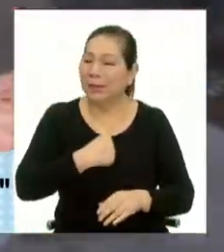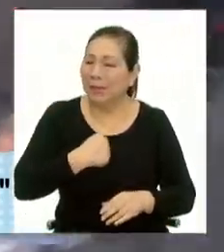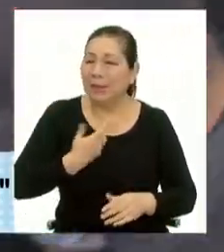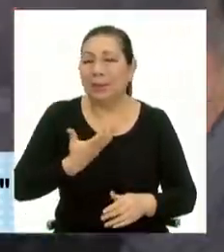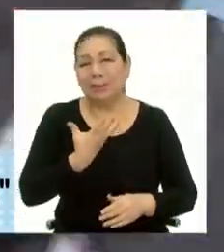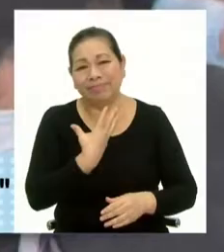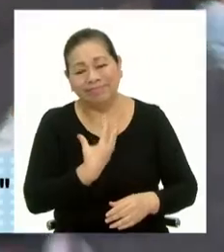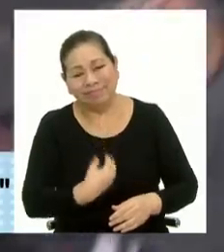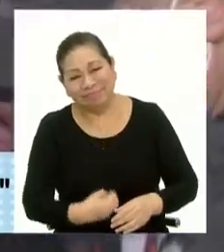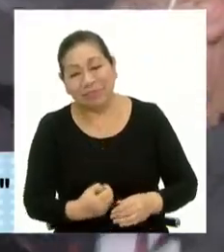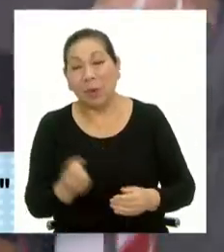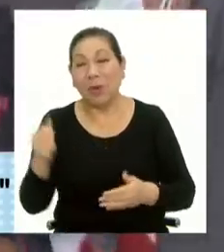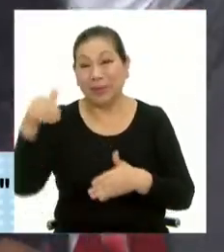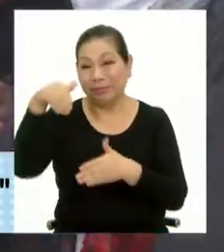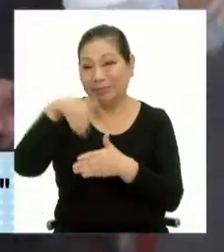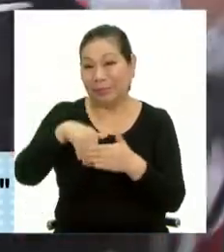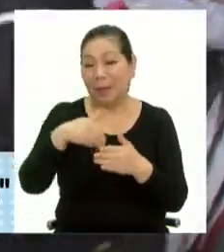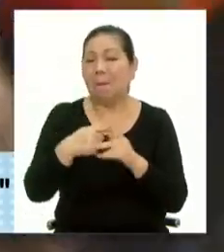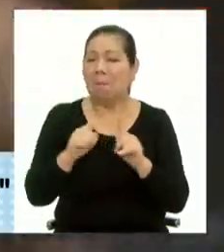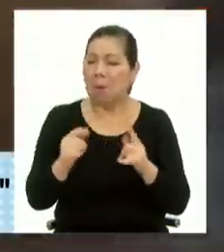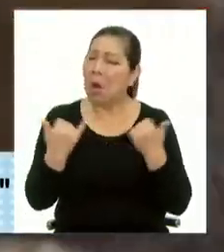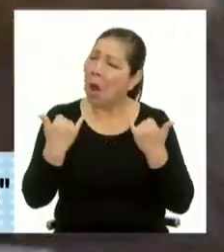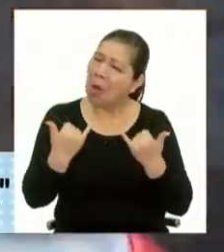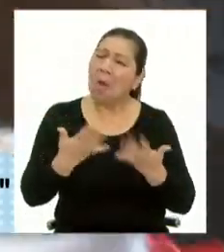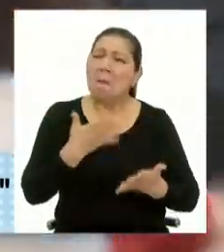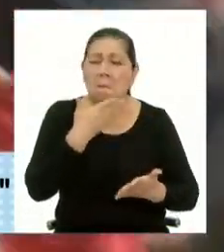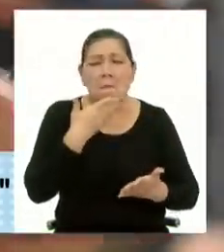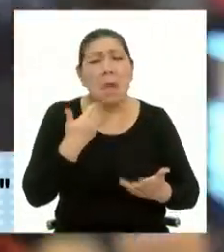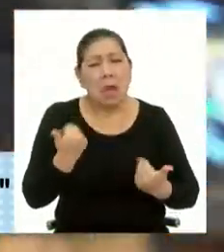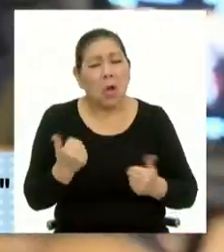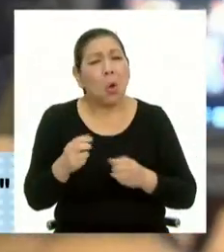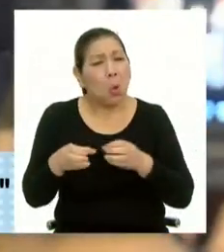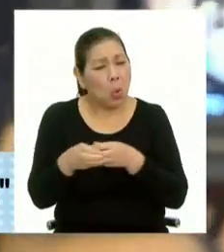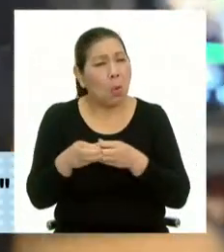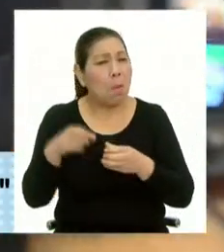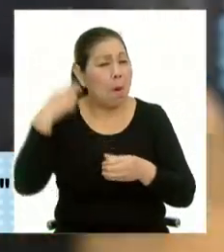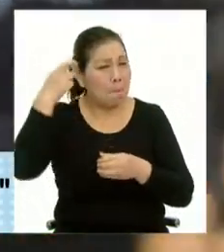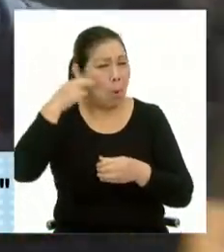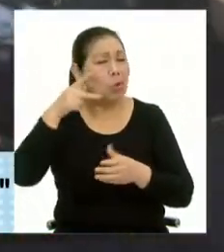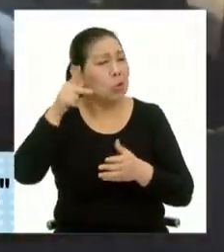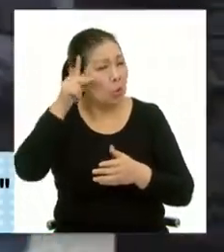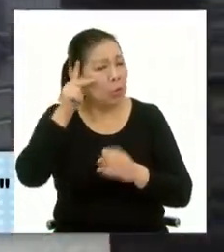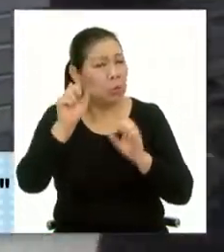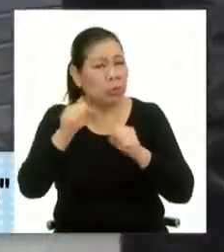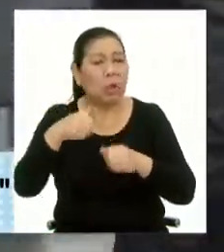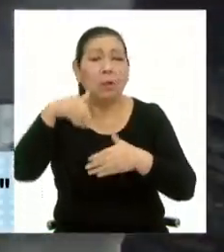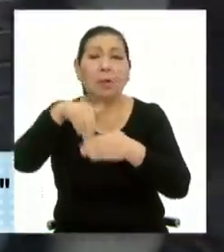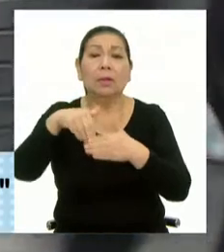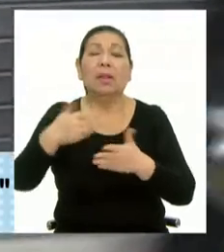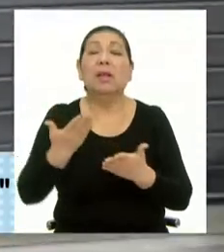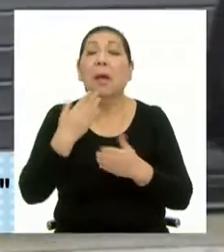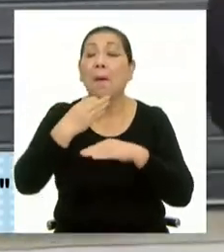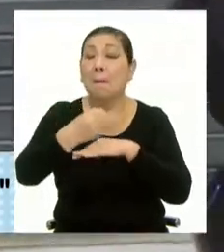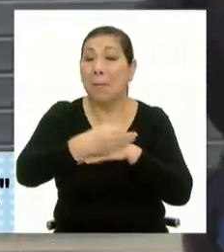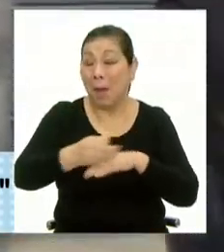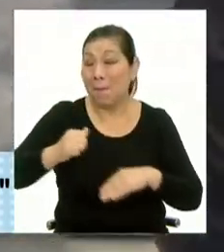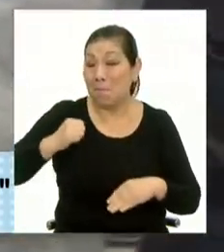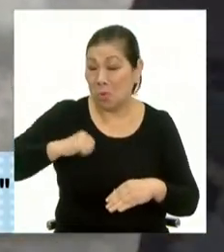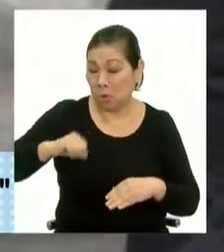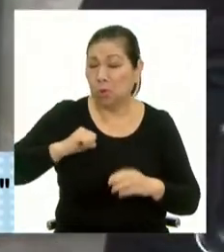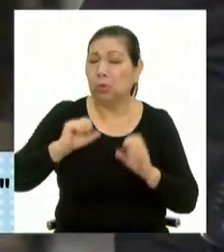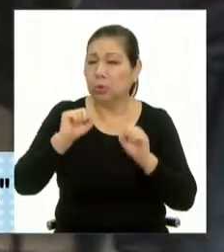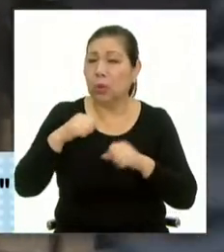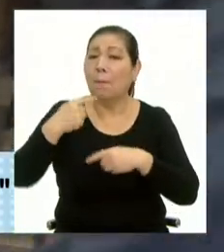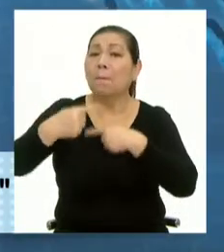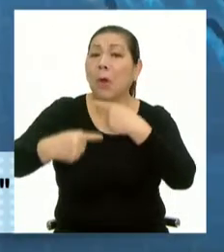encontrados tras la segunda vuelta, pero ya se encuentra enfocada en Fuerza Popular y su preparación para las elecciones regionales y municipales